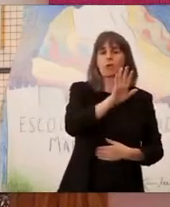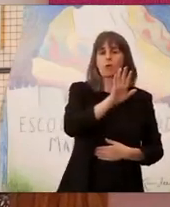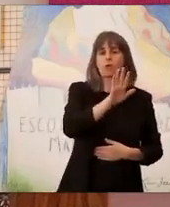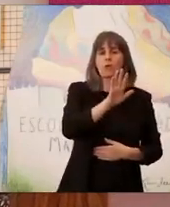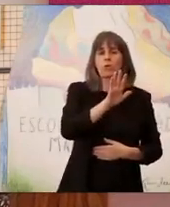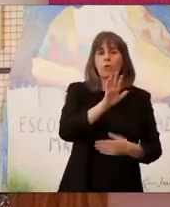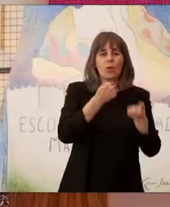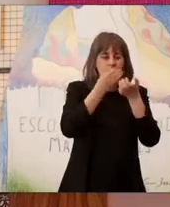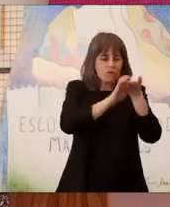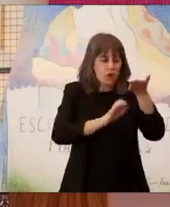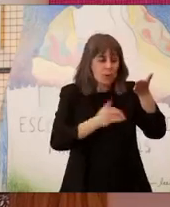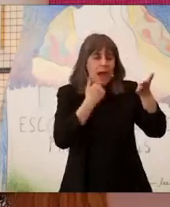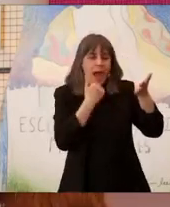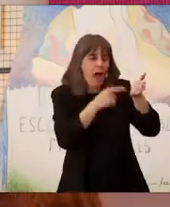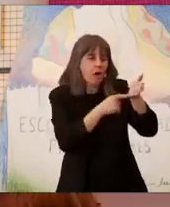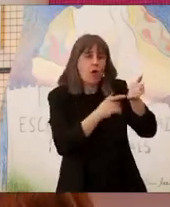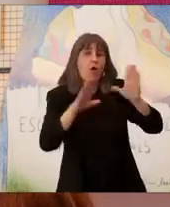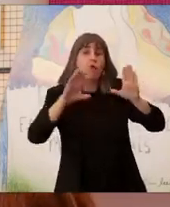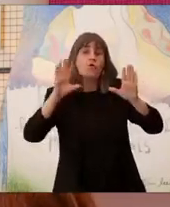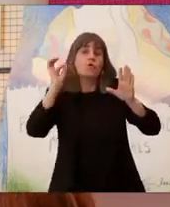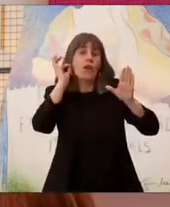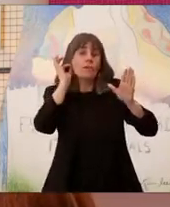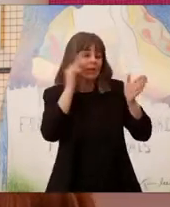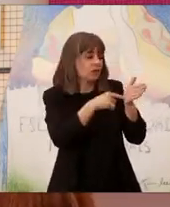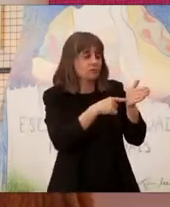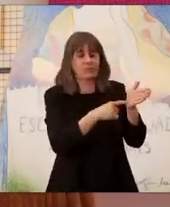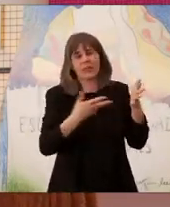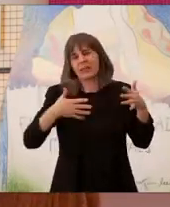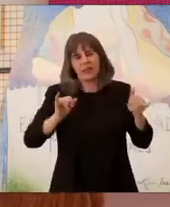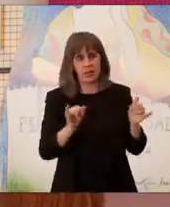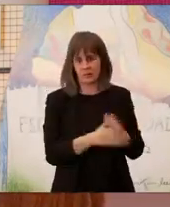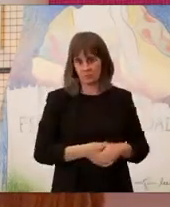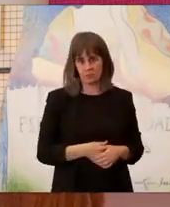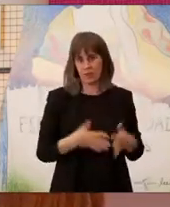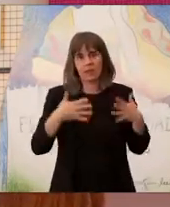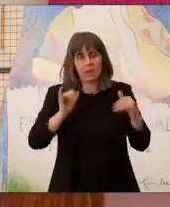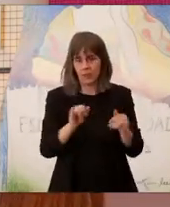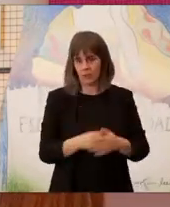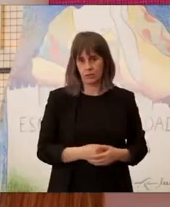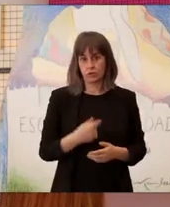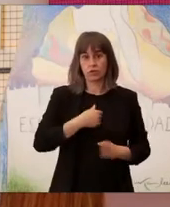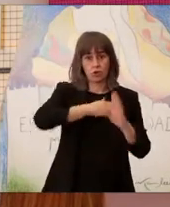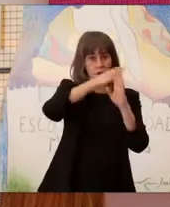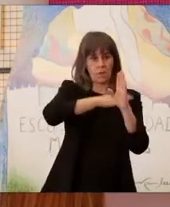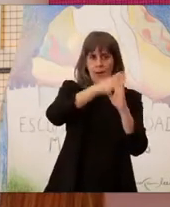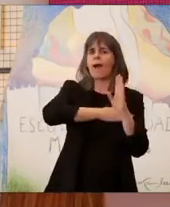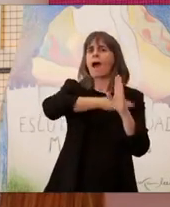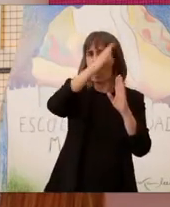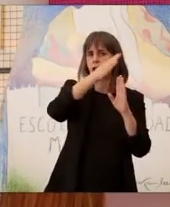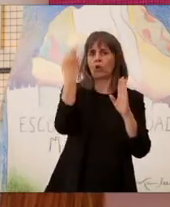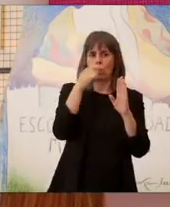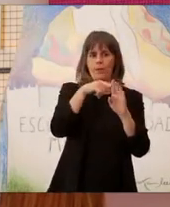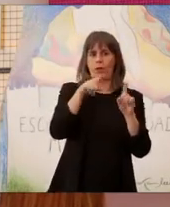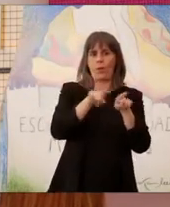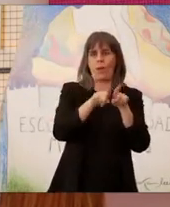femenino ni eso en el nivel más alto y más reglamentado y que tenía que ser un ejemplo para todo el